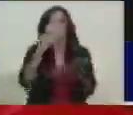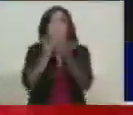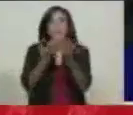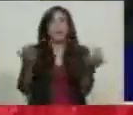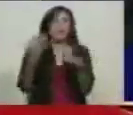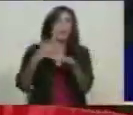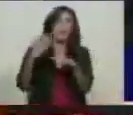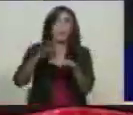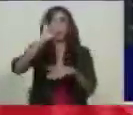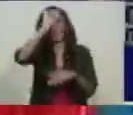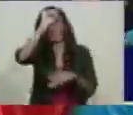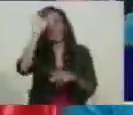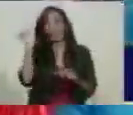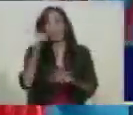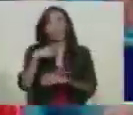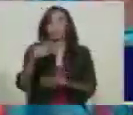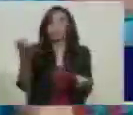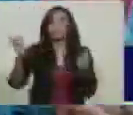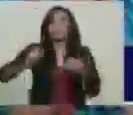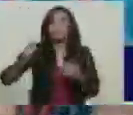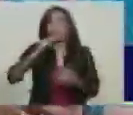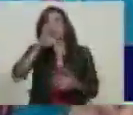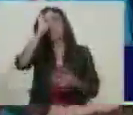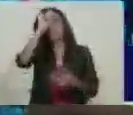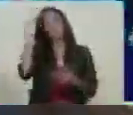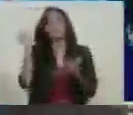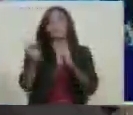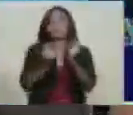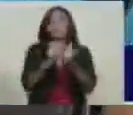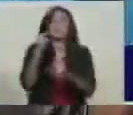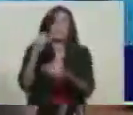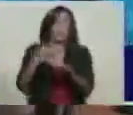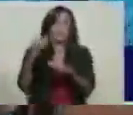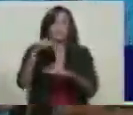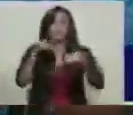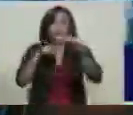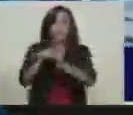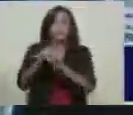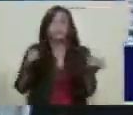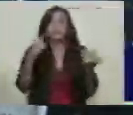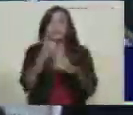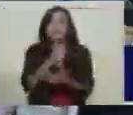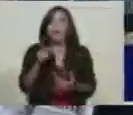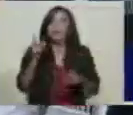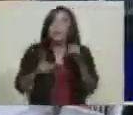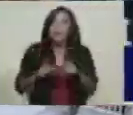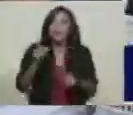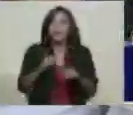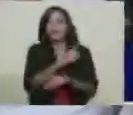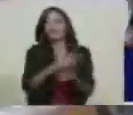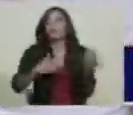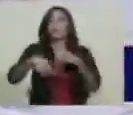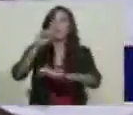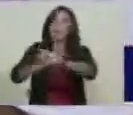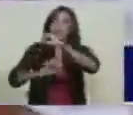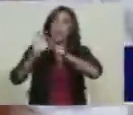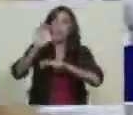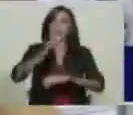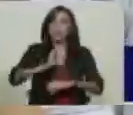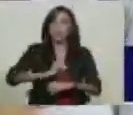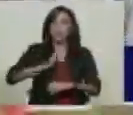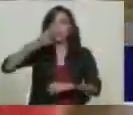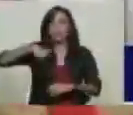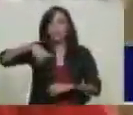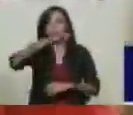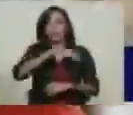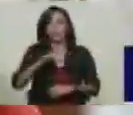mismísimo diablo de ser necesario, porque sabemos que donde usted vaya, va a defender hasta con los dientes la dignidad del